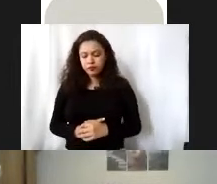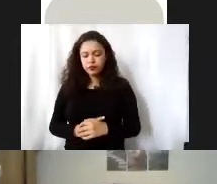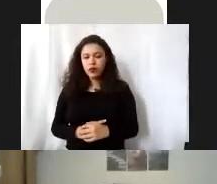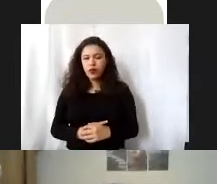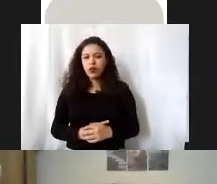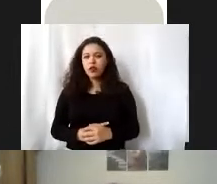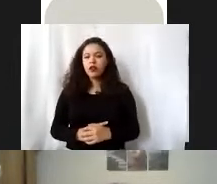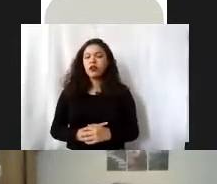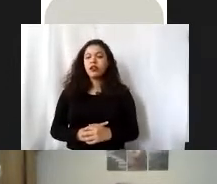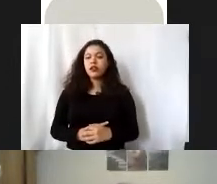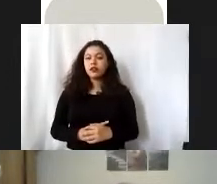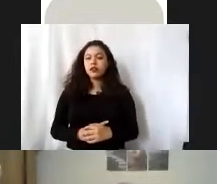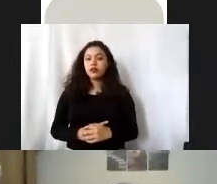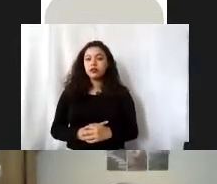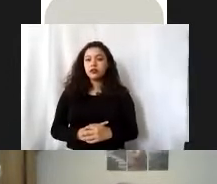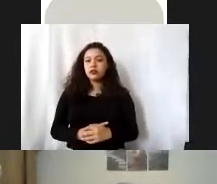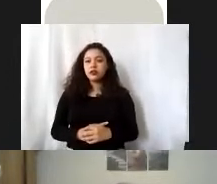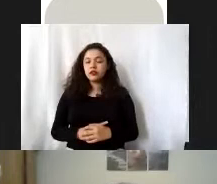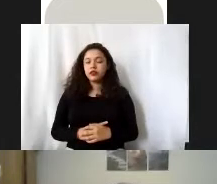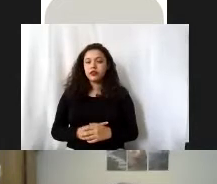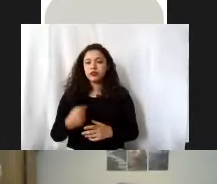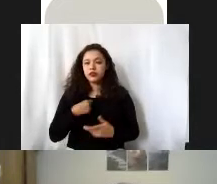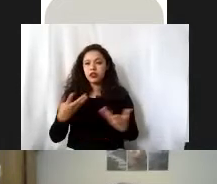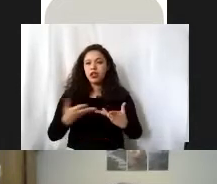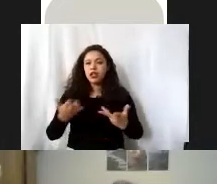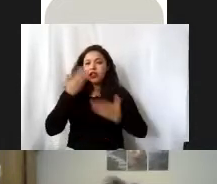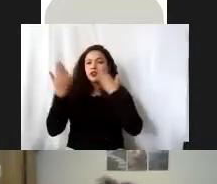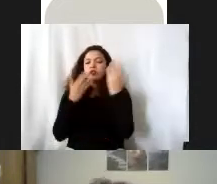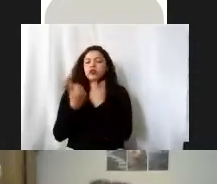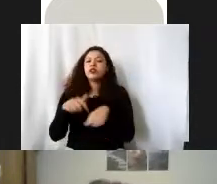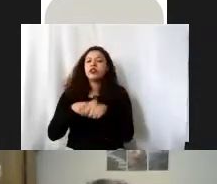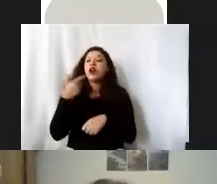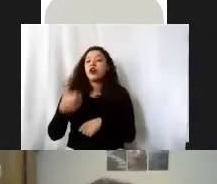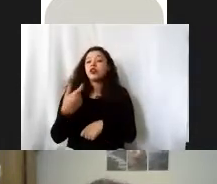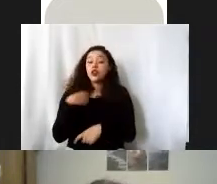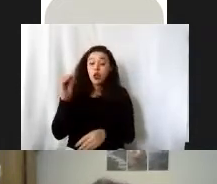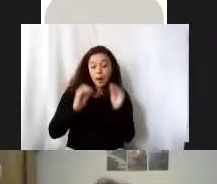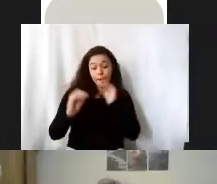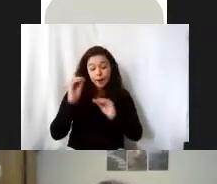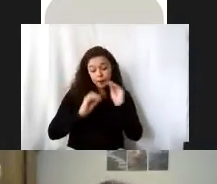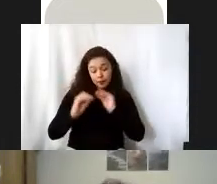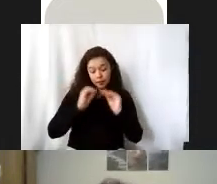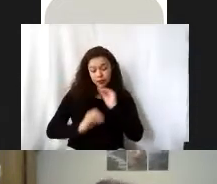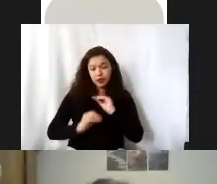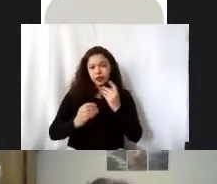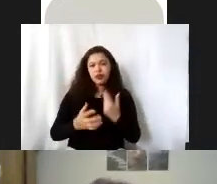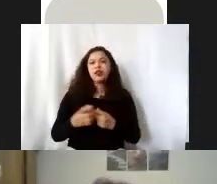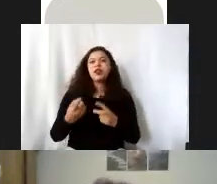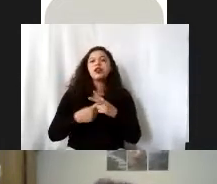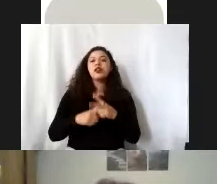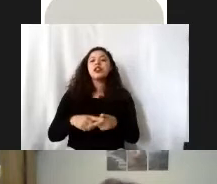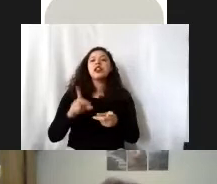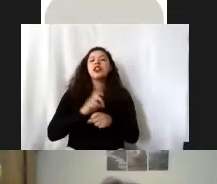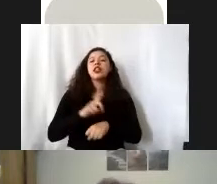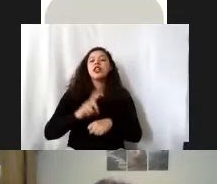yo creé este estudio socioeconómico y lo contemplo desde que lo